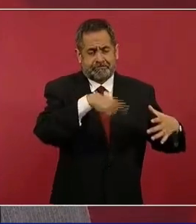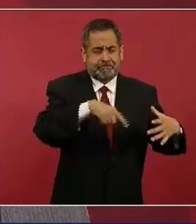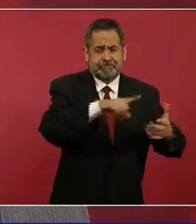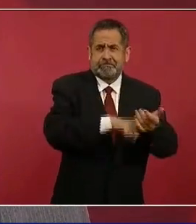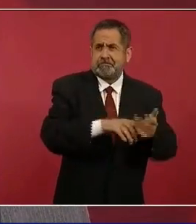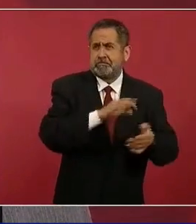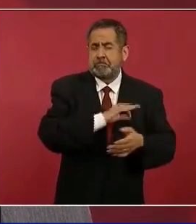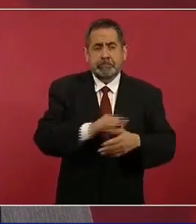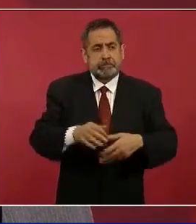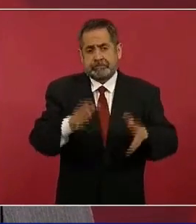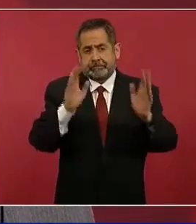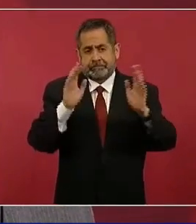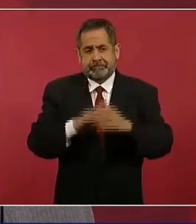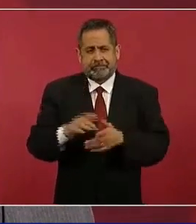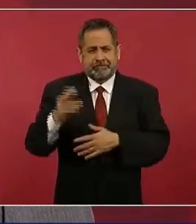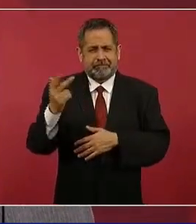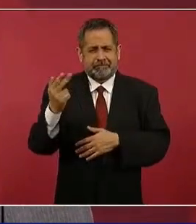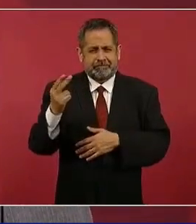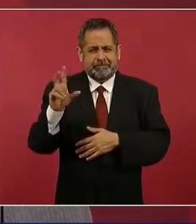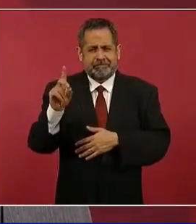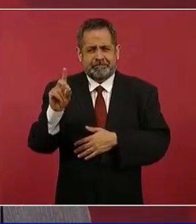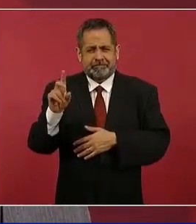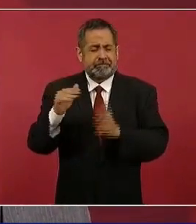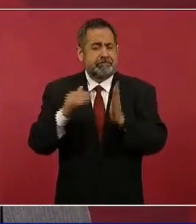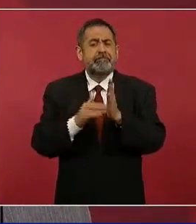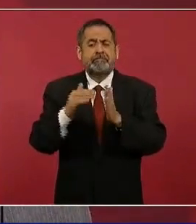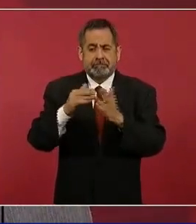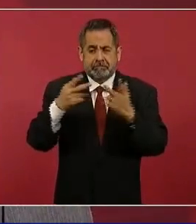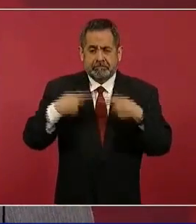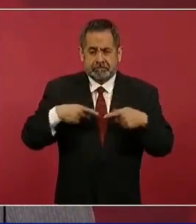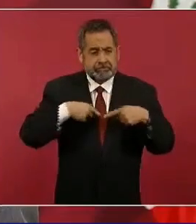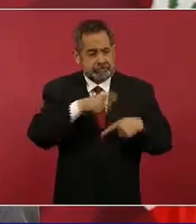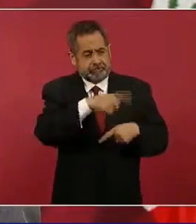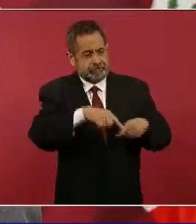son como 25, 30 millones